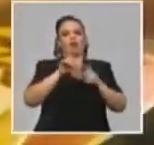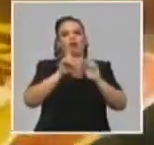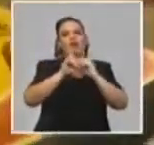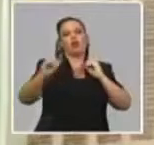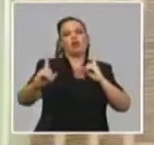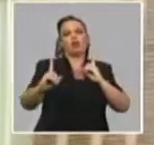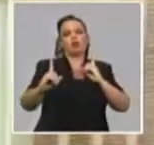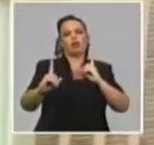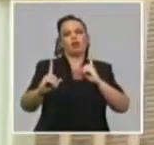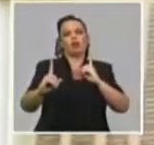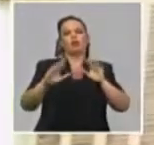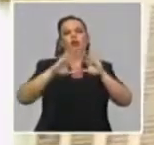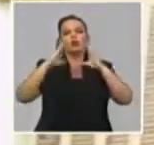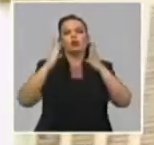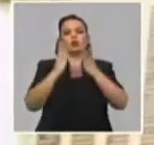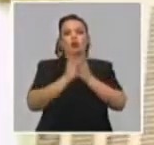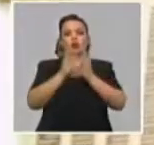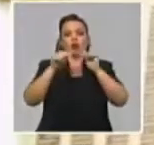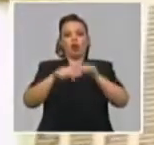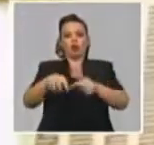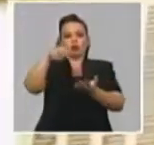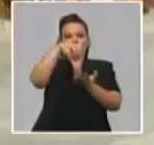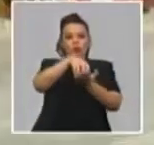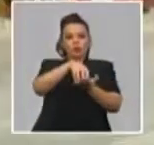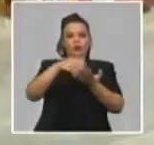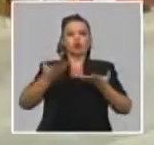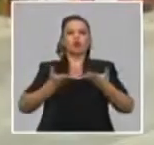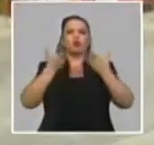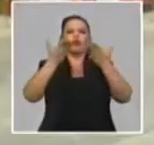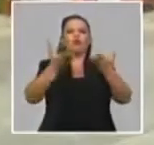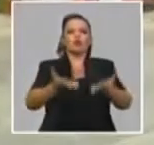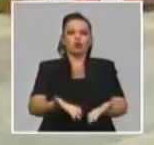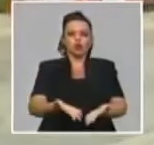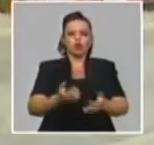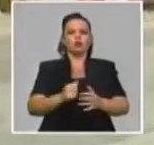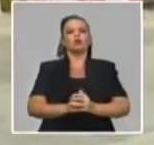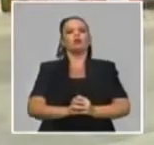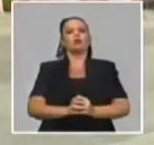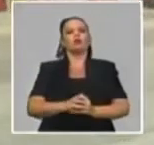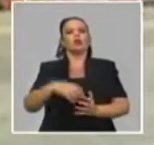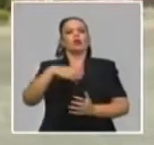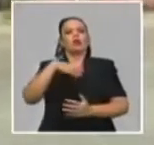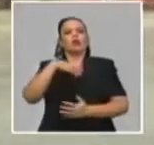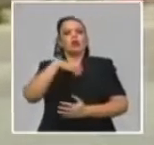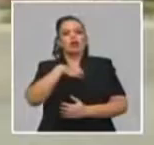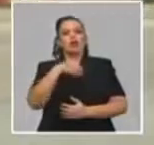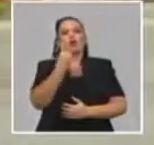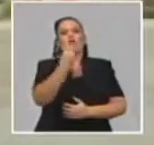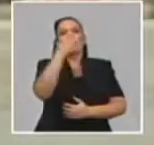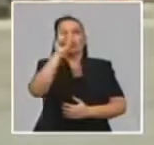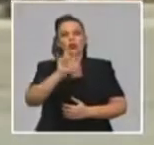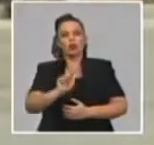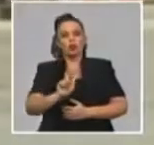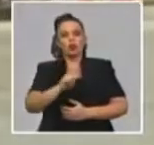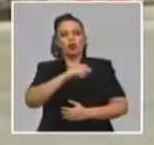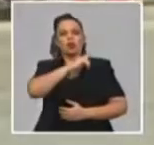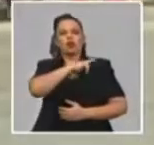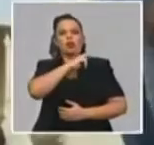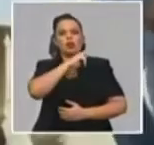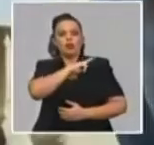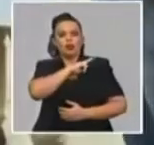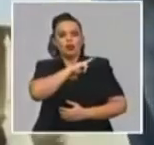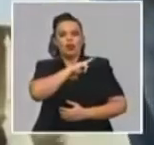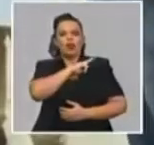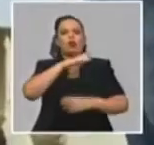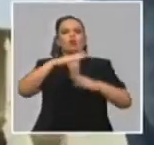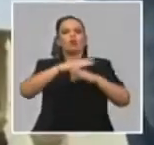estas instalaciones fue ofrecida inicialmente y señaló la inclusión de al menos un cuadro de la administración en cada uno de esos